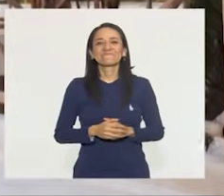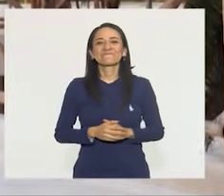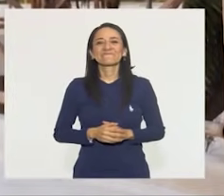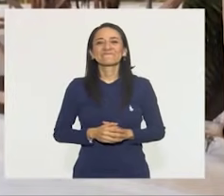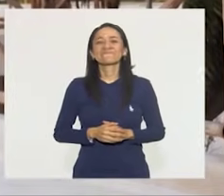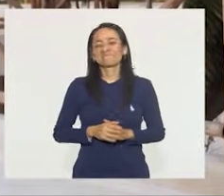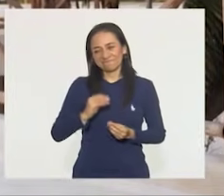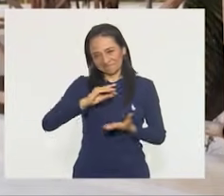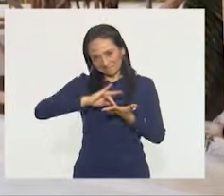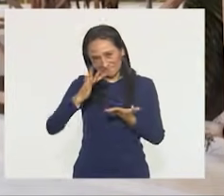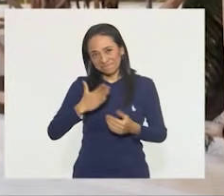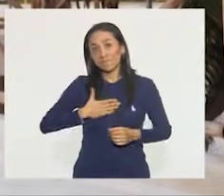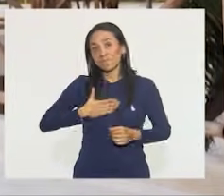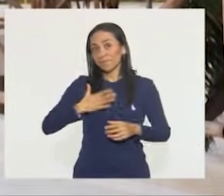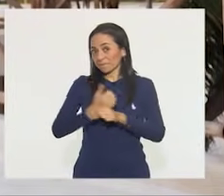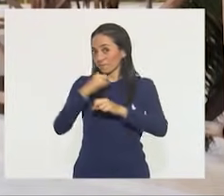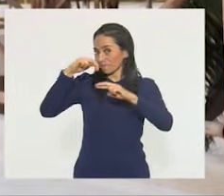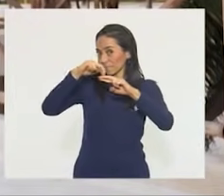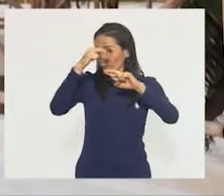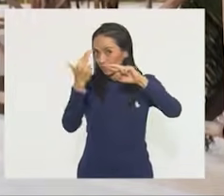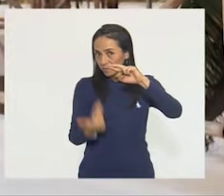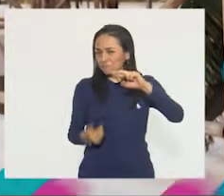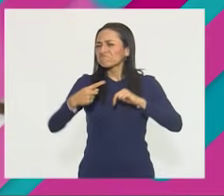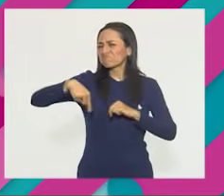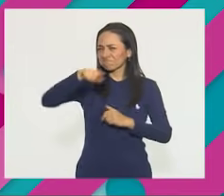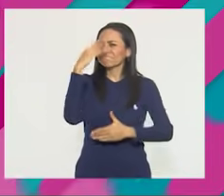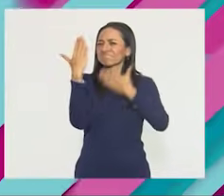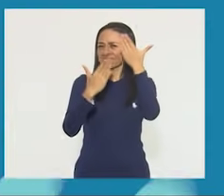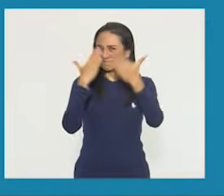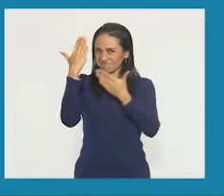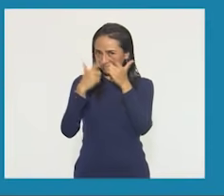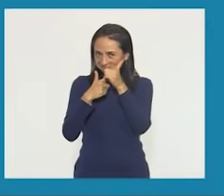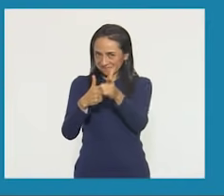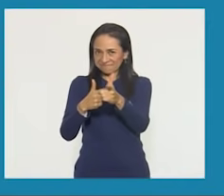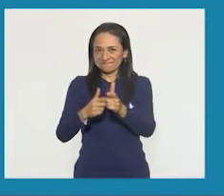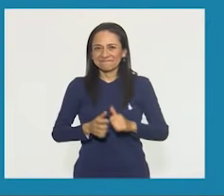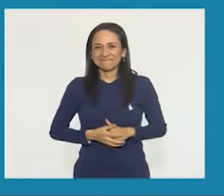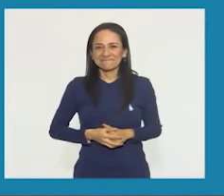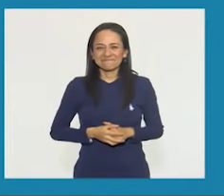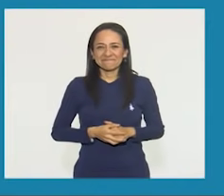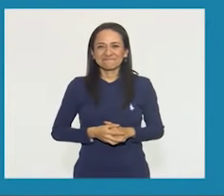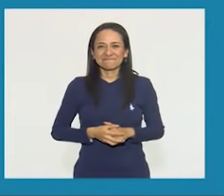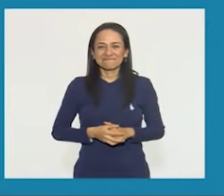Gracias, yo soy Rommel Pacheco y continúen con sus estudios.